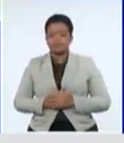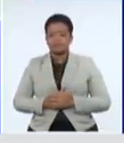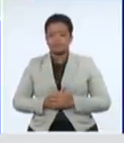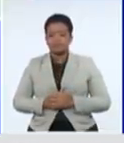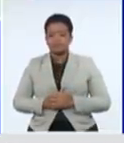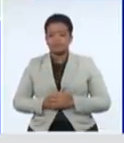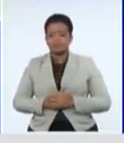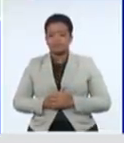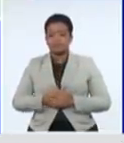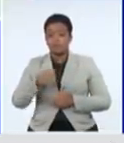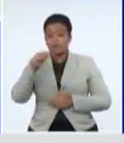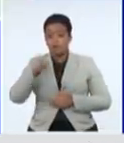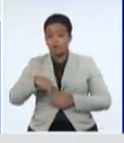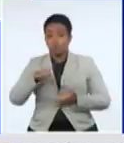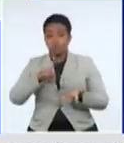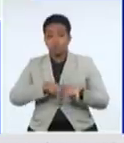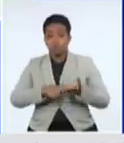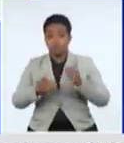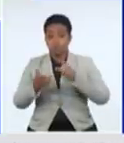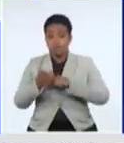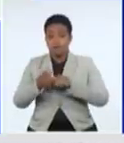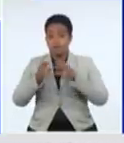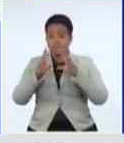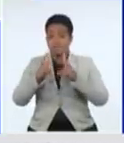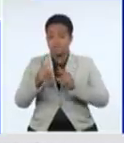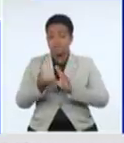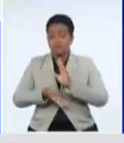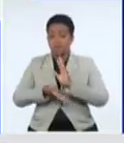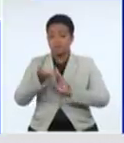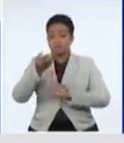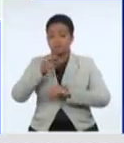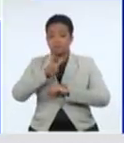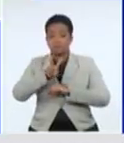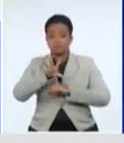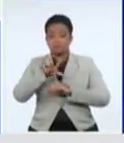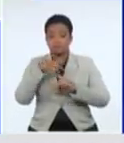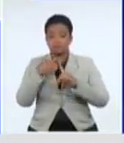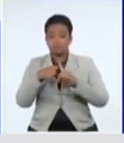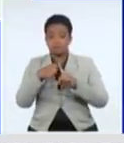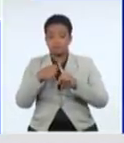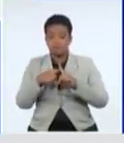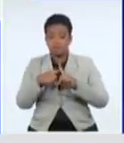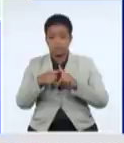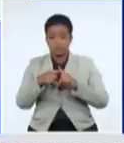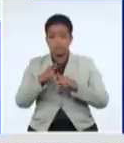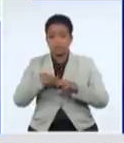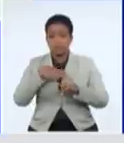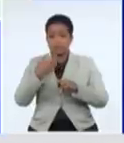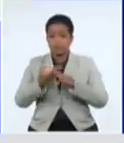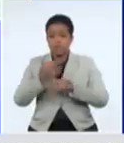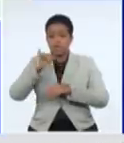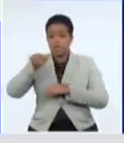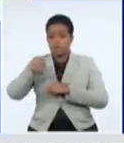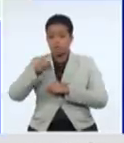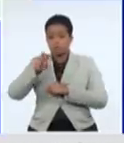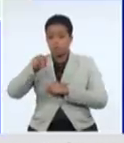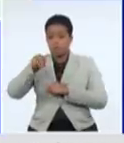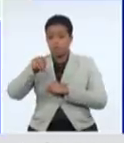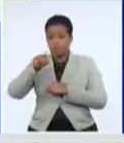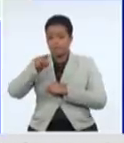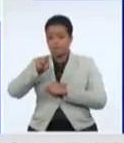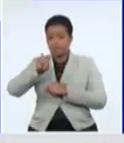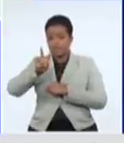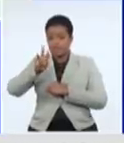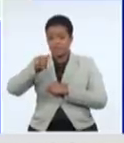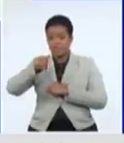Hoy Puerto Padre con las mayores cifras, 25 casos positivos, le sigue Jesús Menéndez 13,